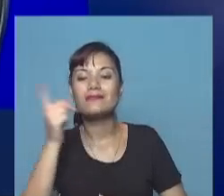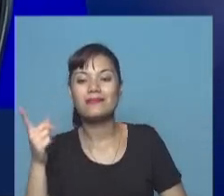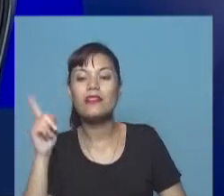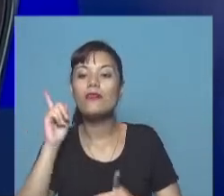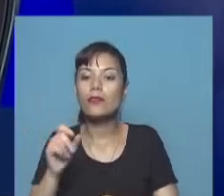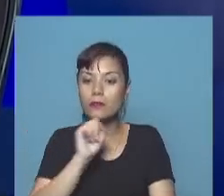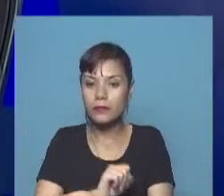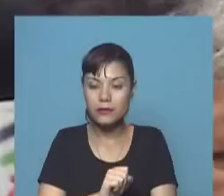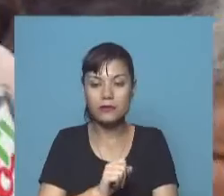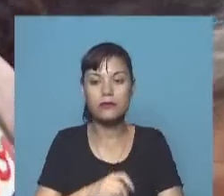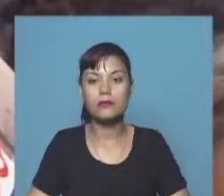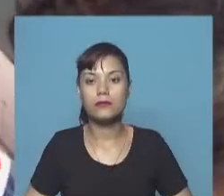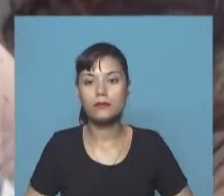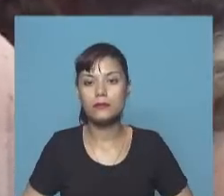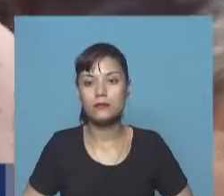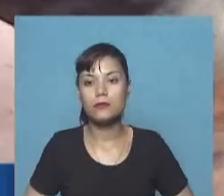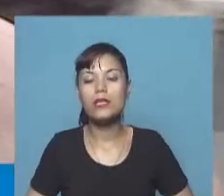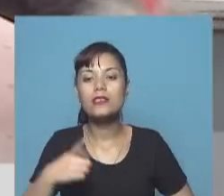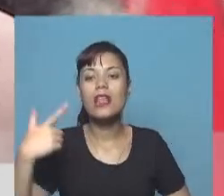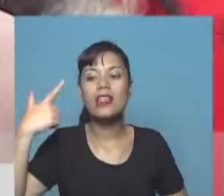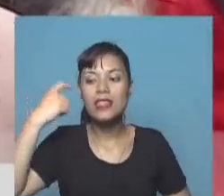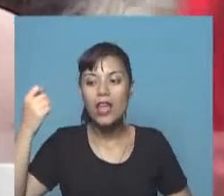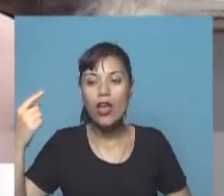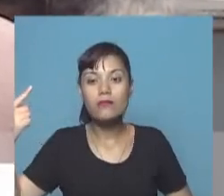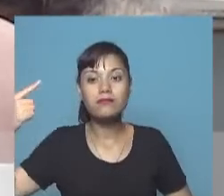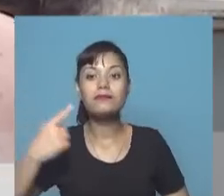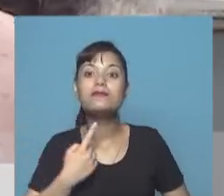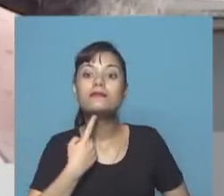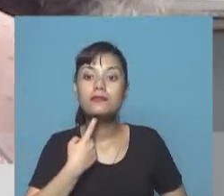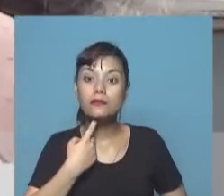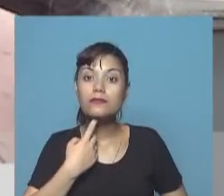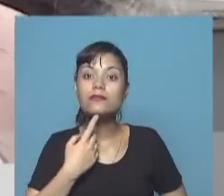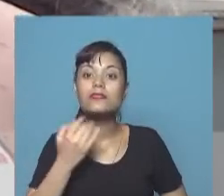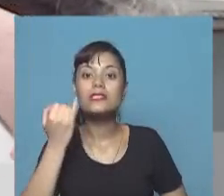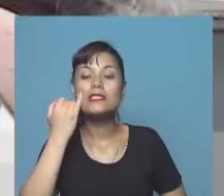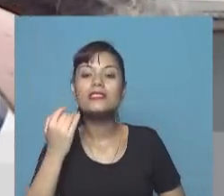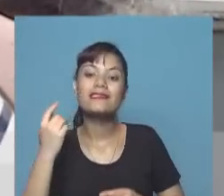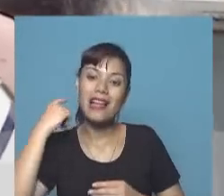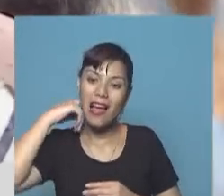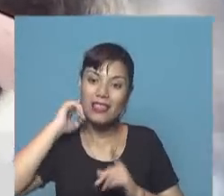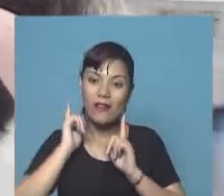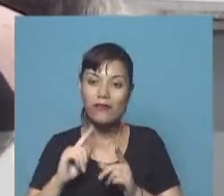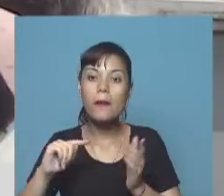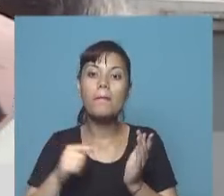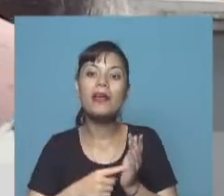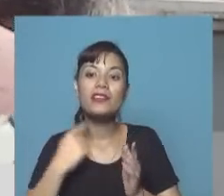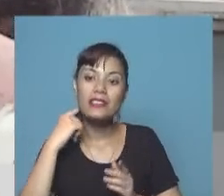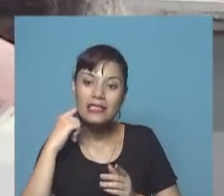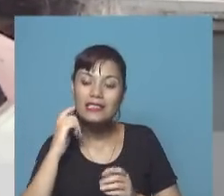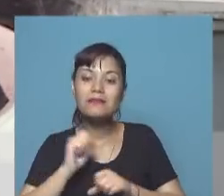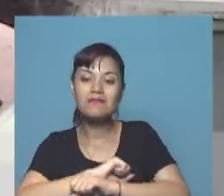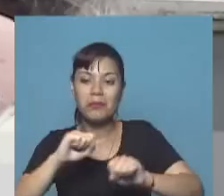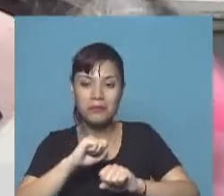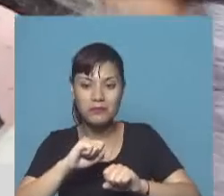continúa detenido. Fue un tiro que entró en la pera y quedó atrás de la médula, pero la médula la